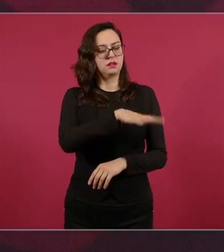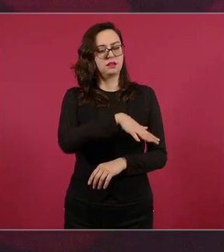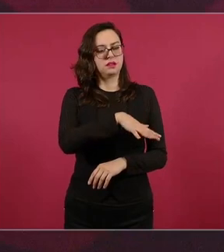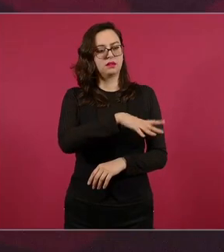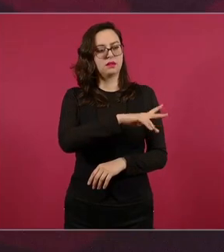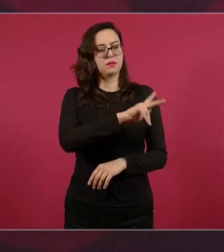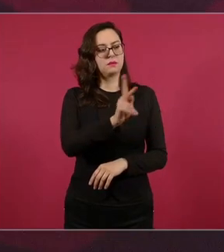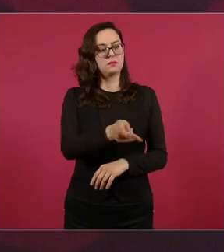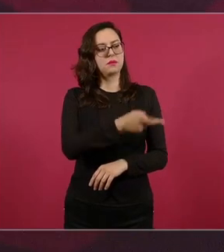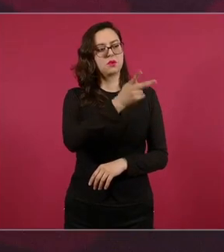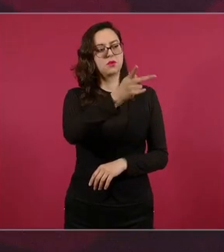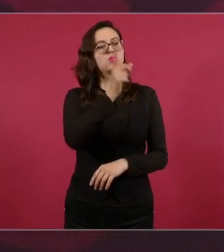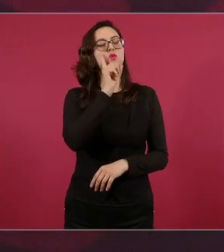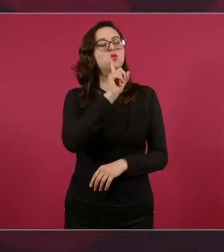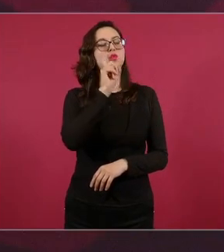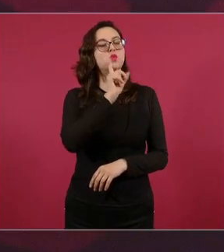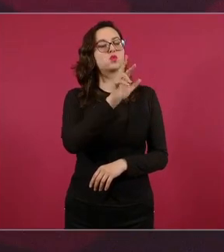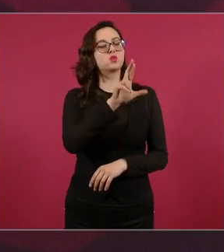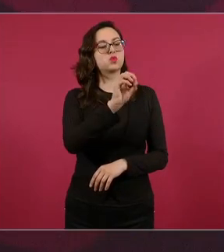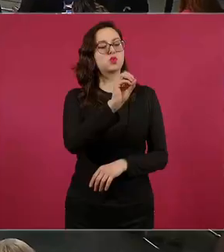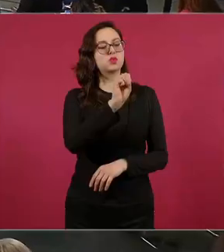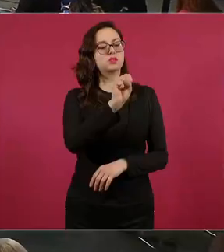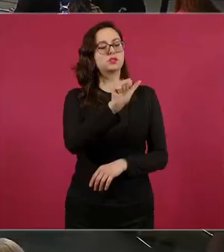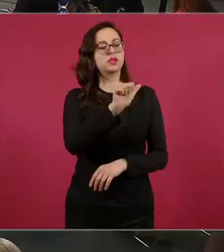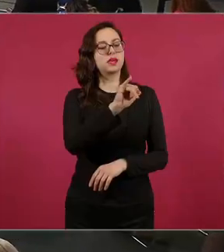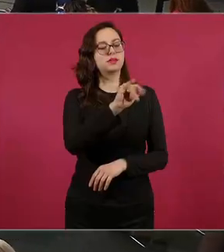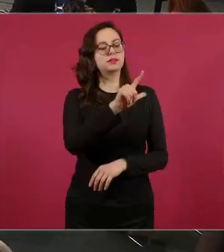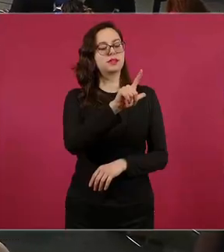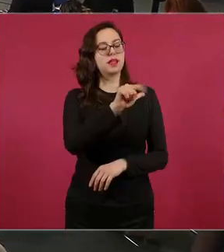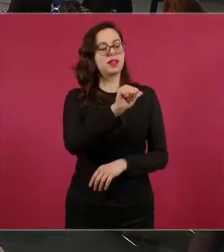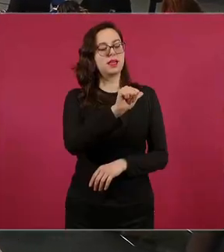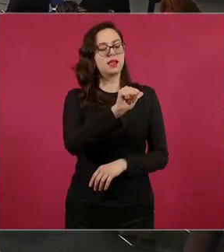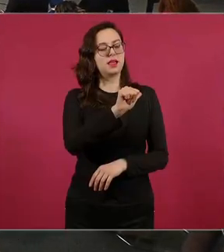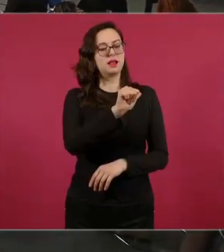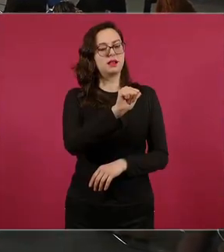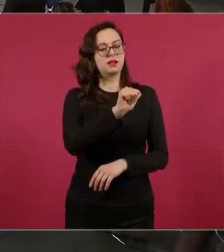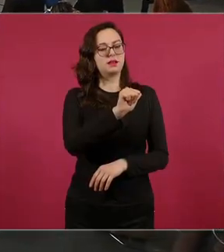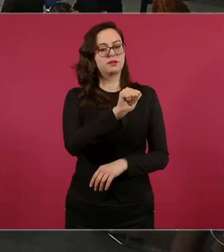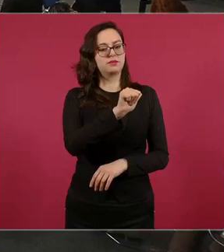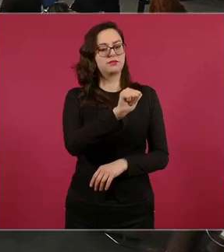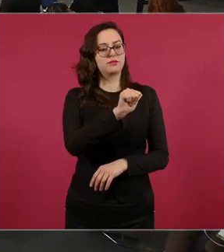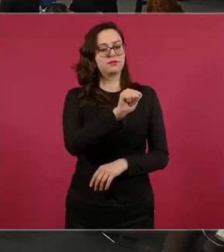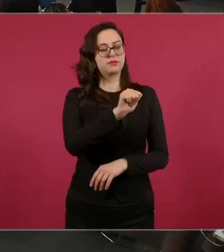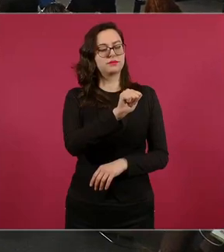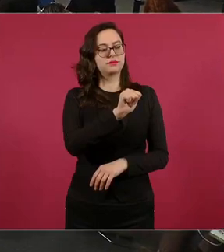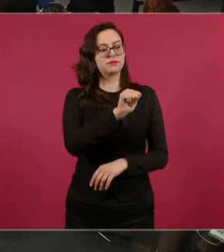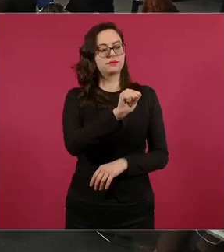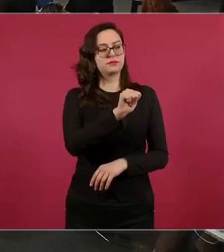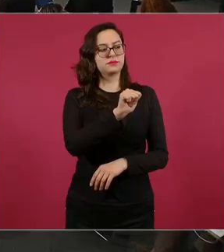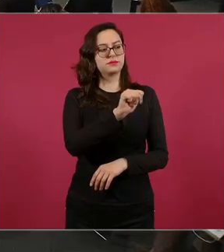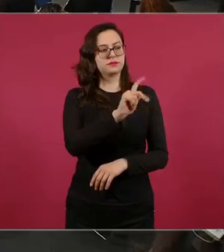a Rosa y Cela de desde cuando no tenemos